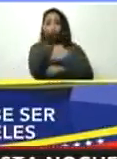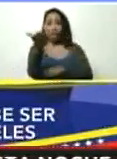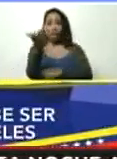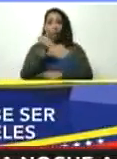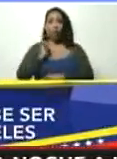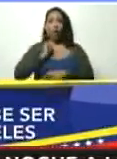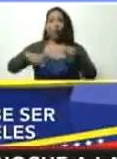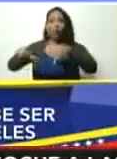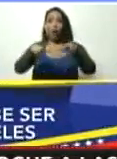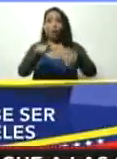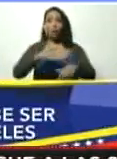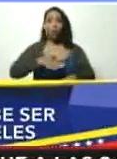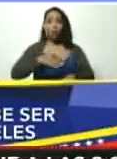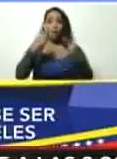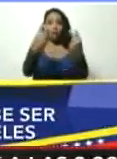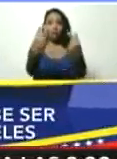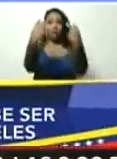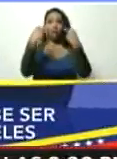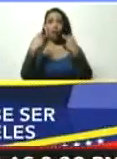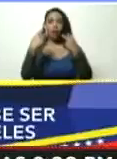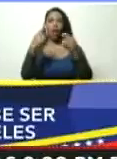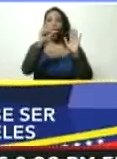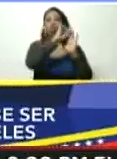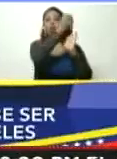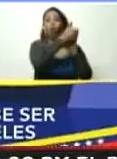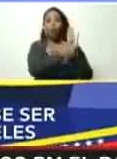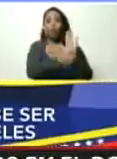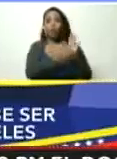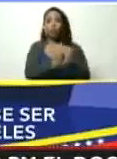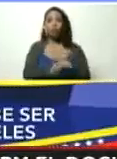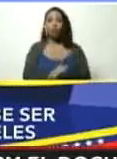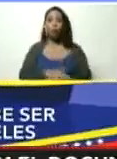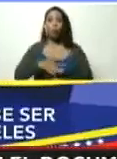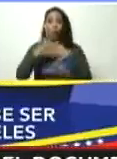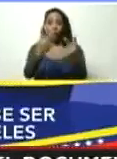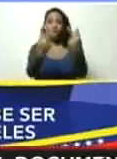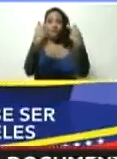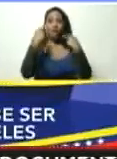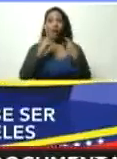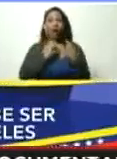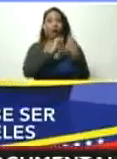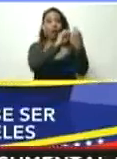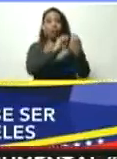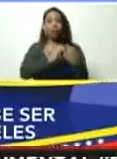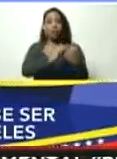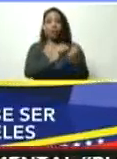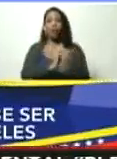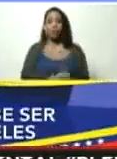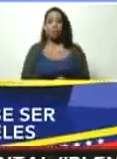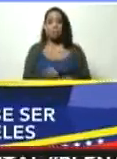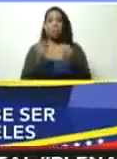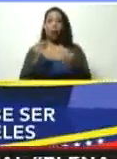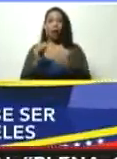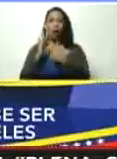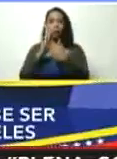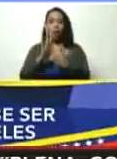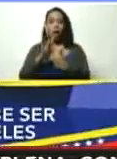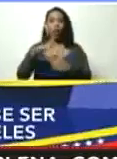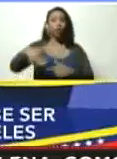estén puedan ver el documental y puedan ver la entrevista, para que saquemos